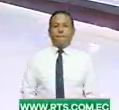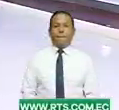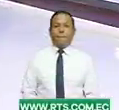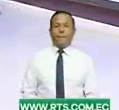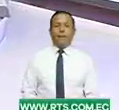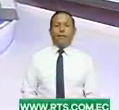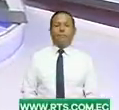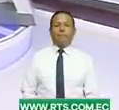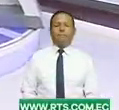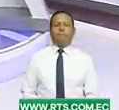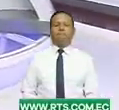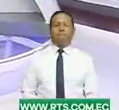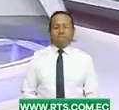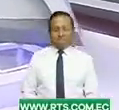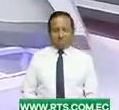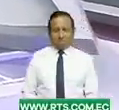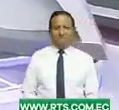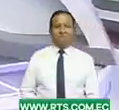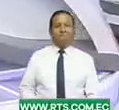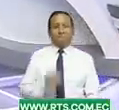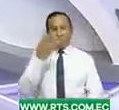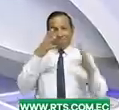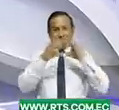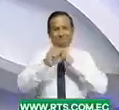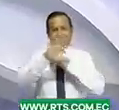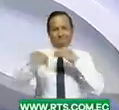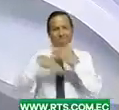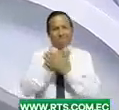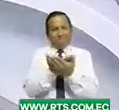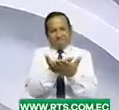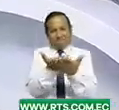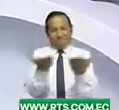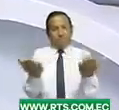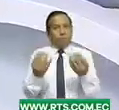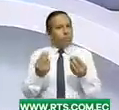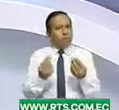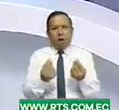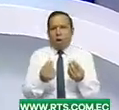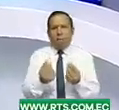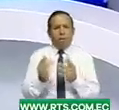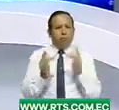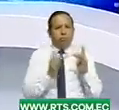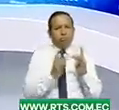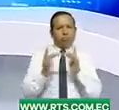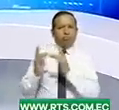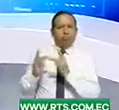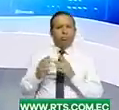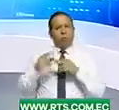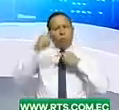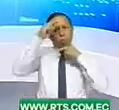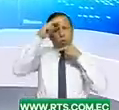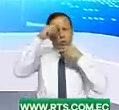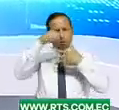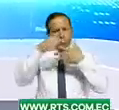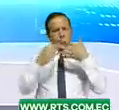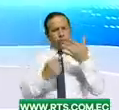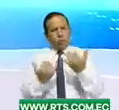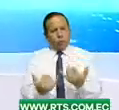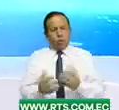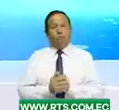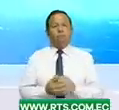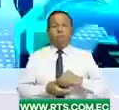Queridos televidentes, buenas noches. Vamos rápidamente con las noticias de esta jornada. Saludamos ya a